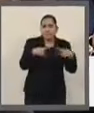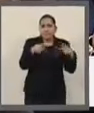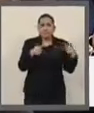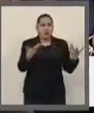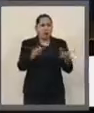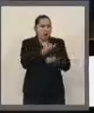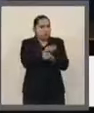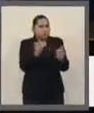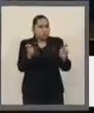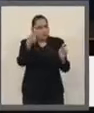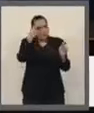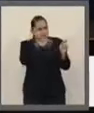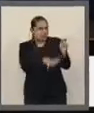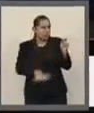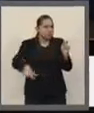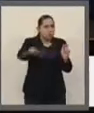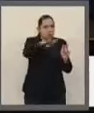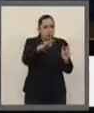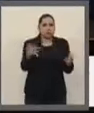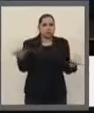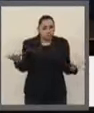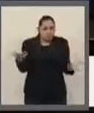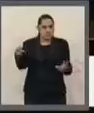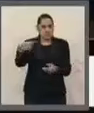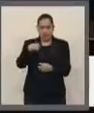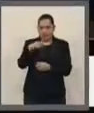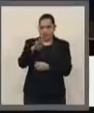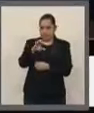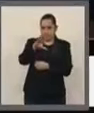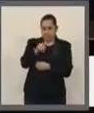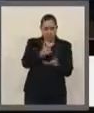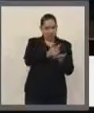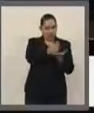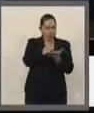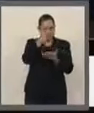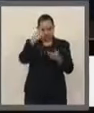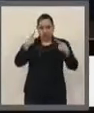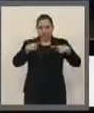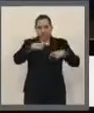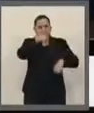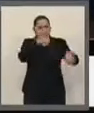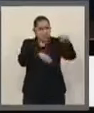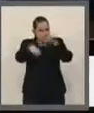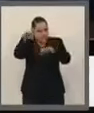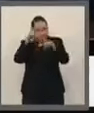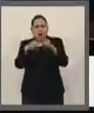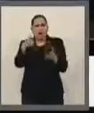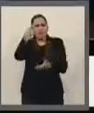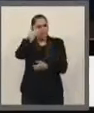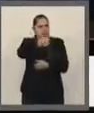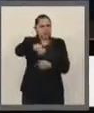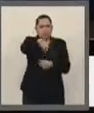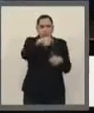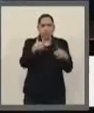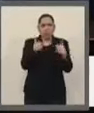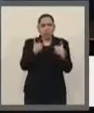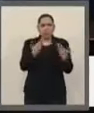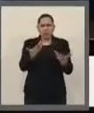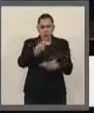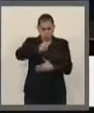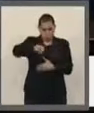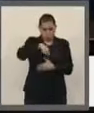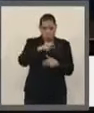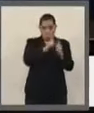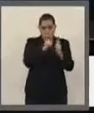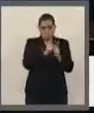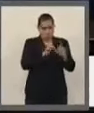adultos mayores y de becas para todos los jóvenes. ¿Cómo puede ser asistencialista y clientelar si les vamos a dar a los del PAN,